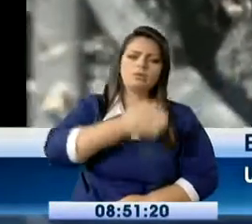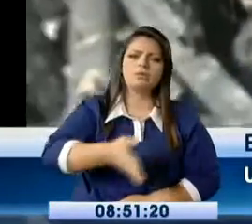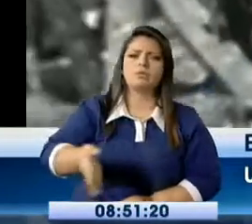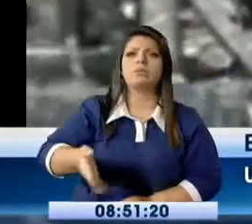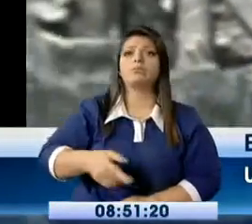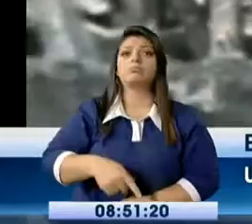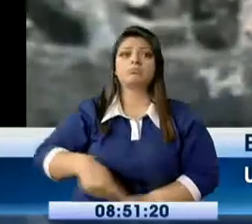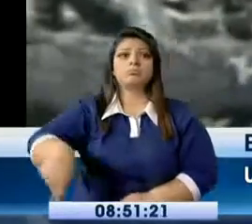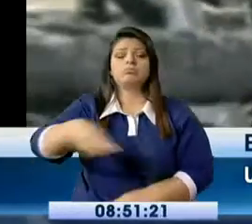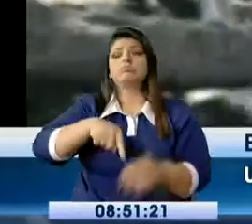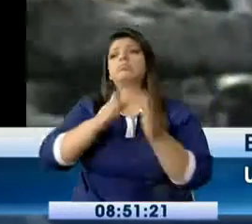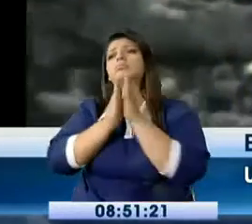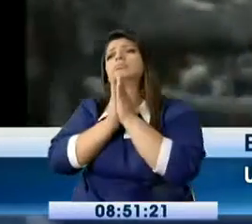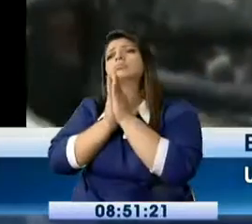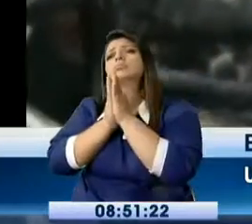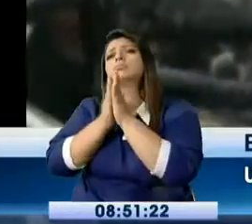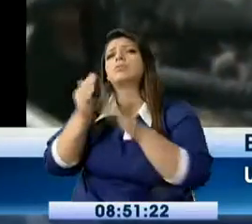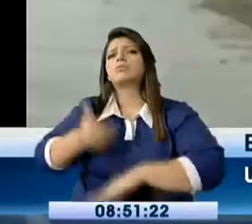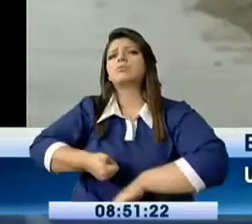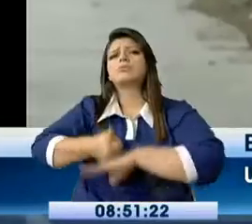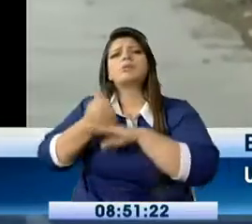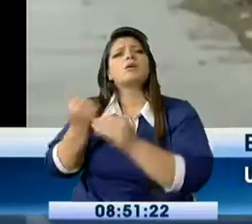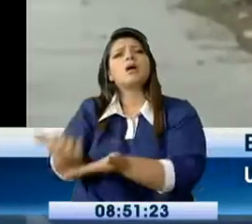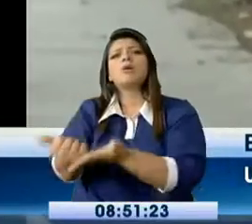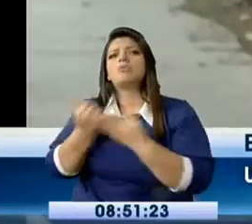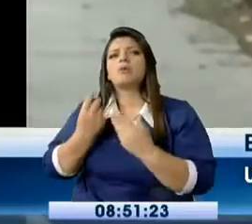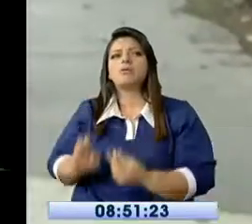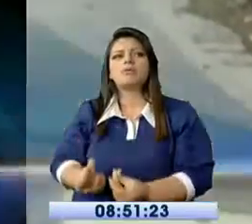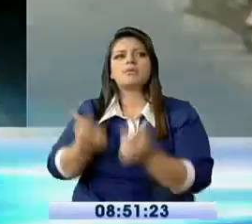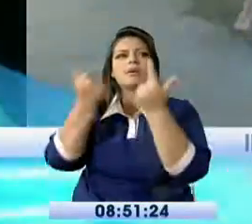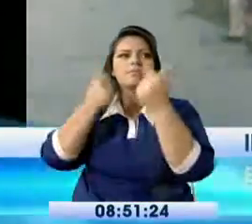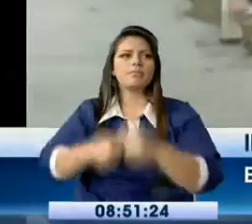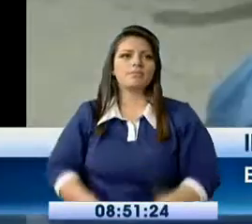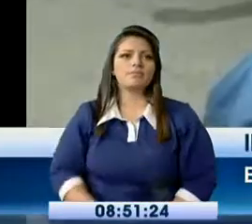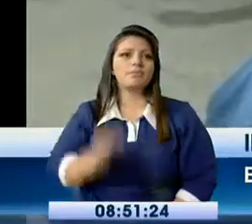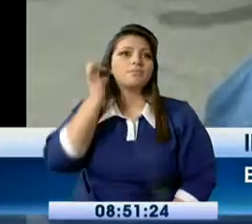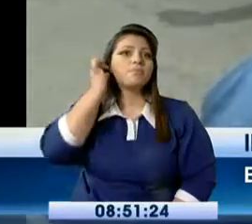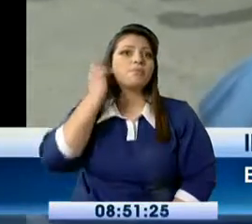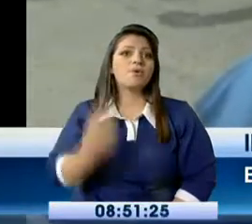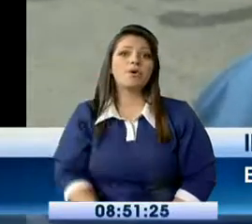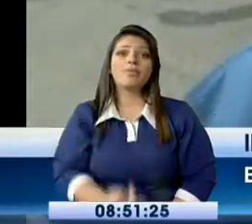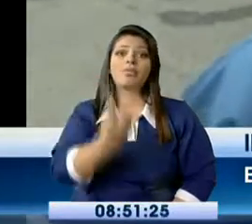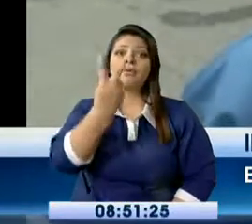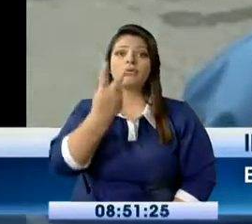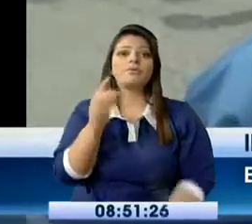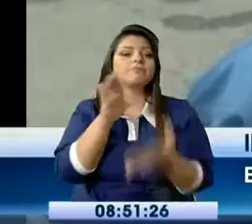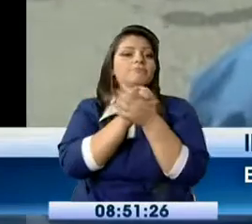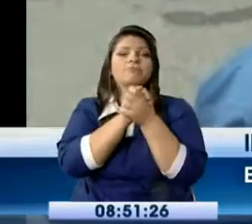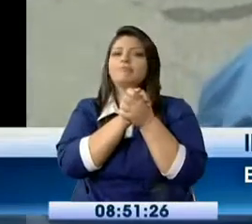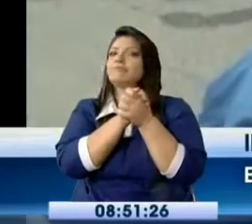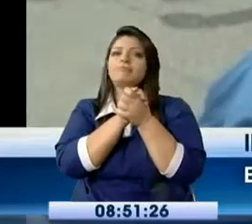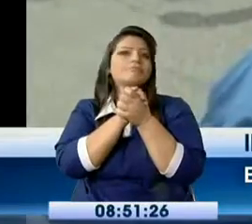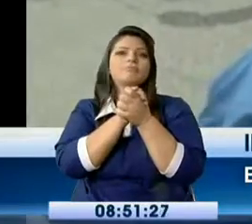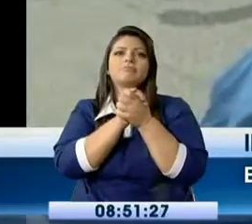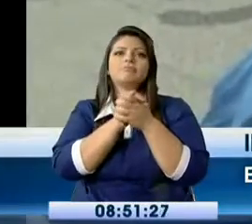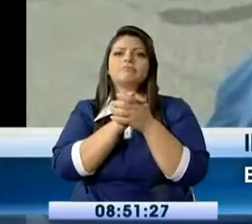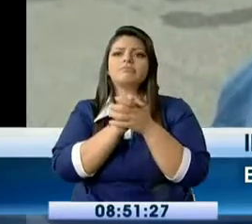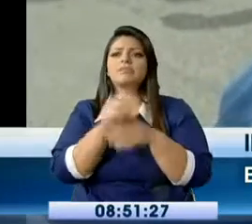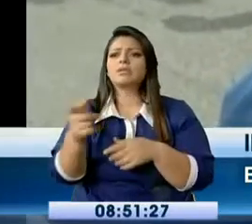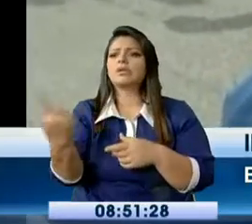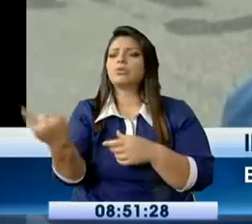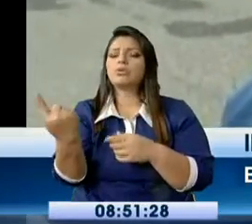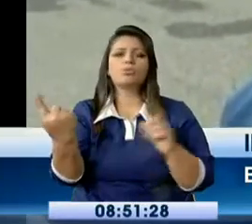pues las dos dueñas de las casas siniestradas son madres solteras. Que me ayuden. Porque yo me quedé